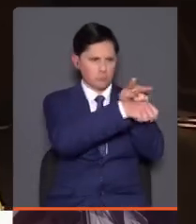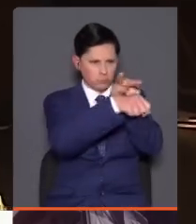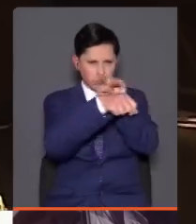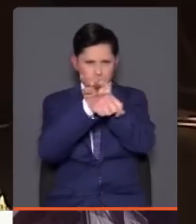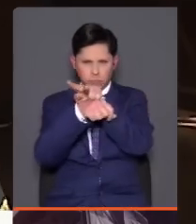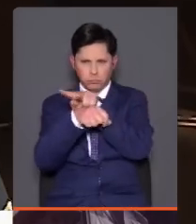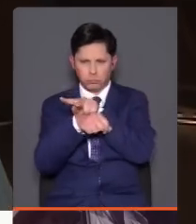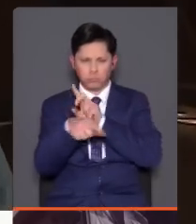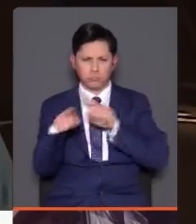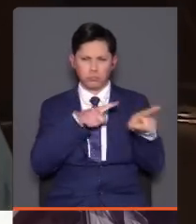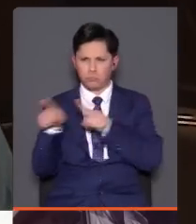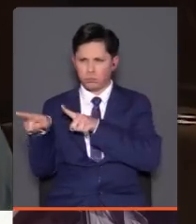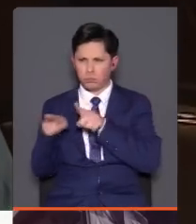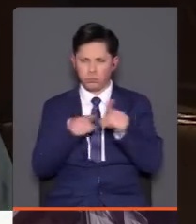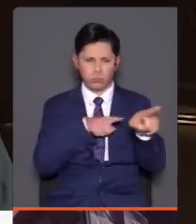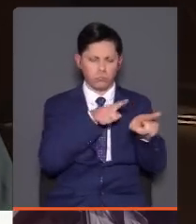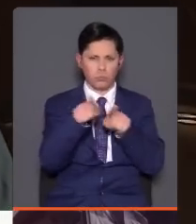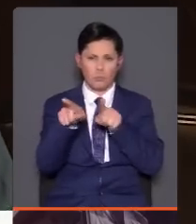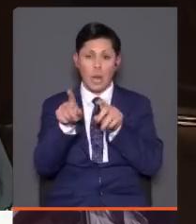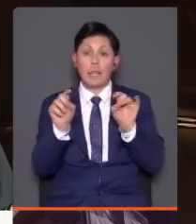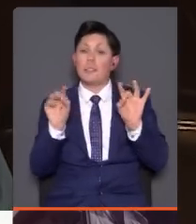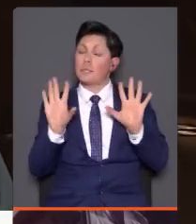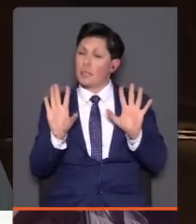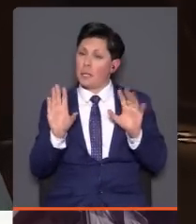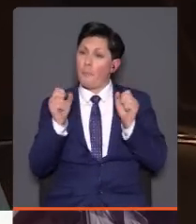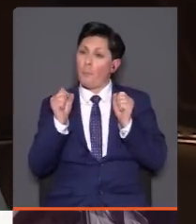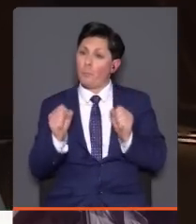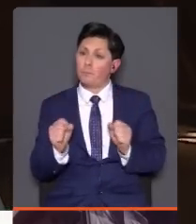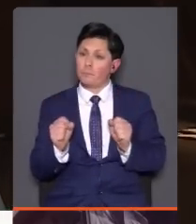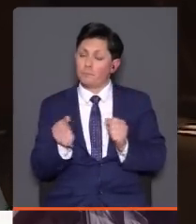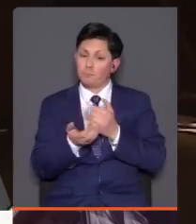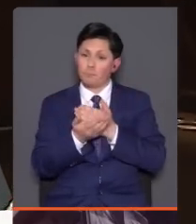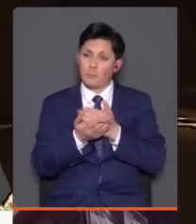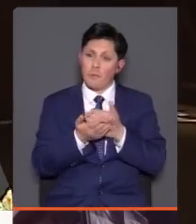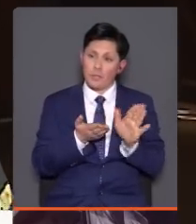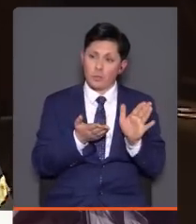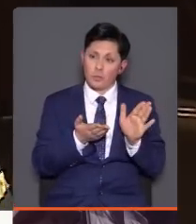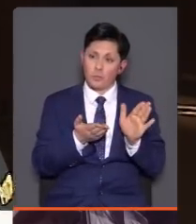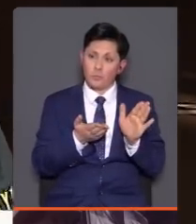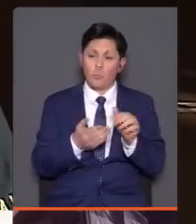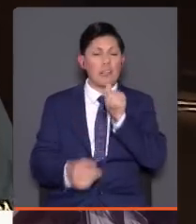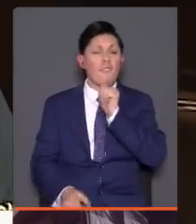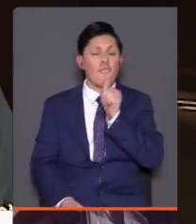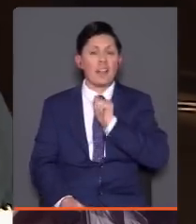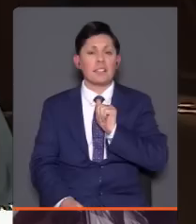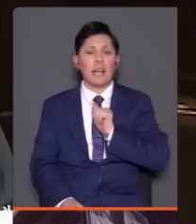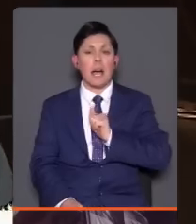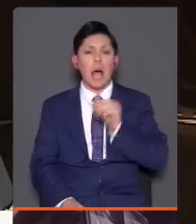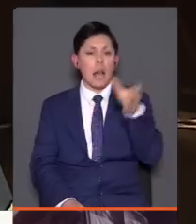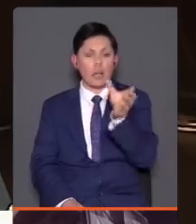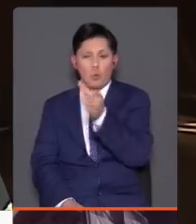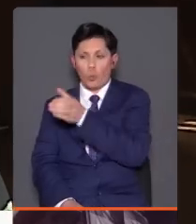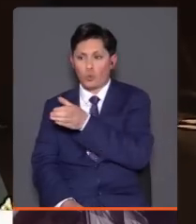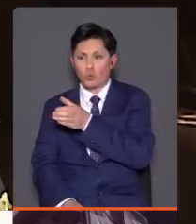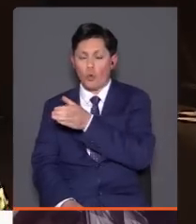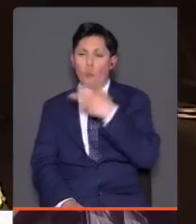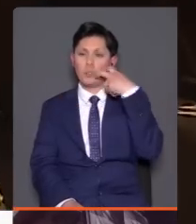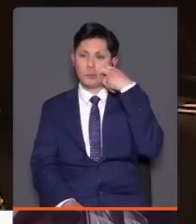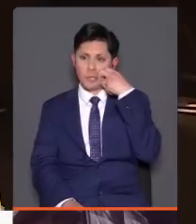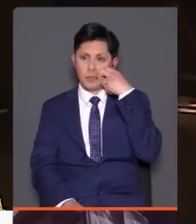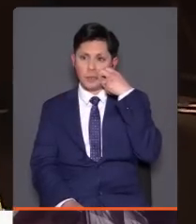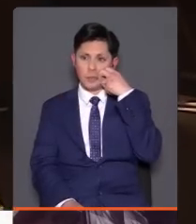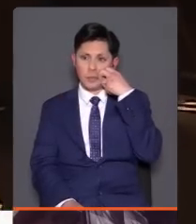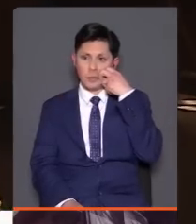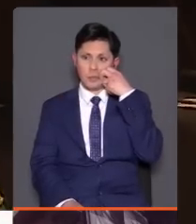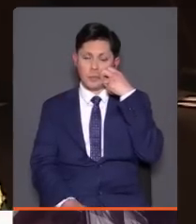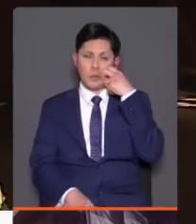indica que hay ciertas posibilidades de evasión por falta de recursos humanos, que salvaguardar la integridad